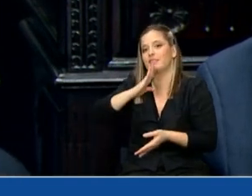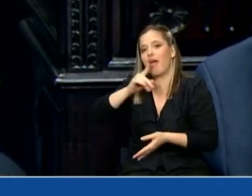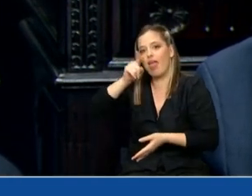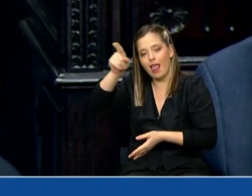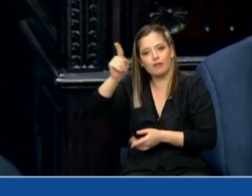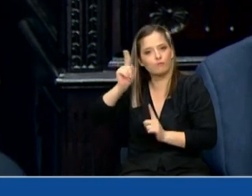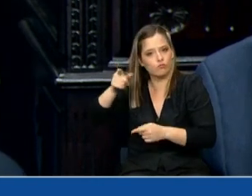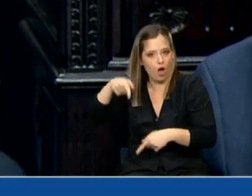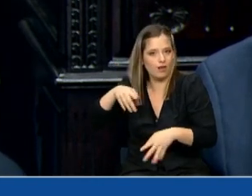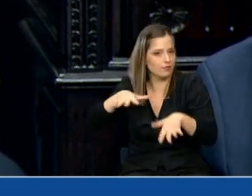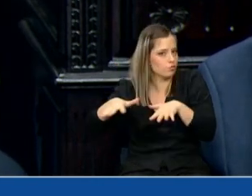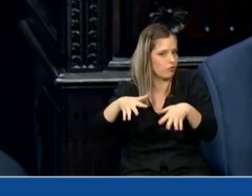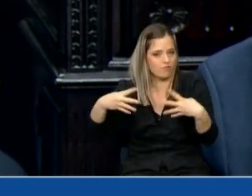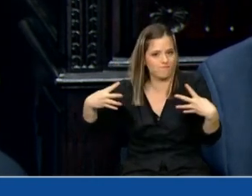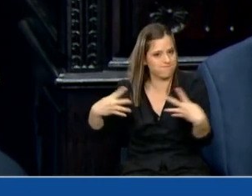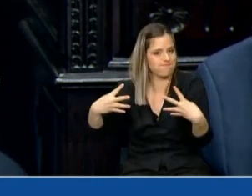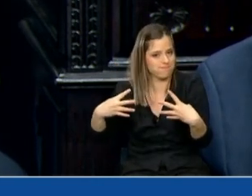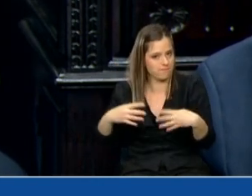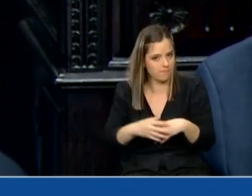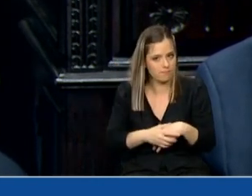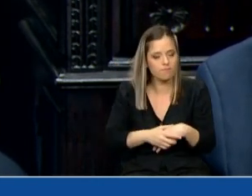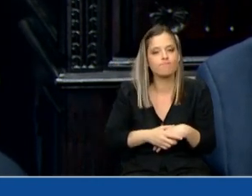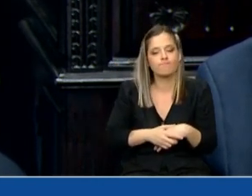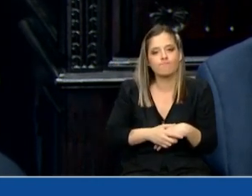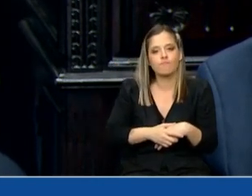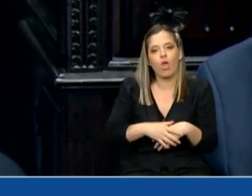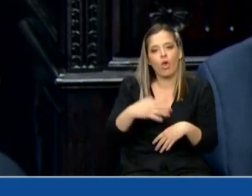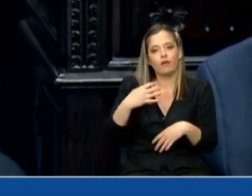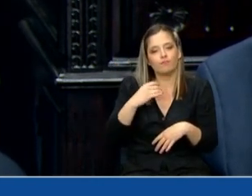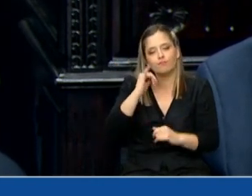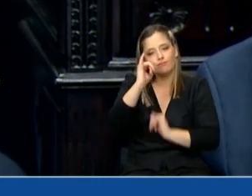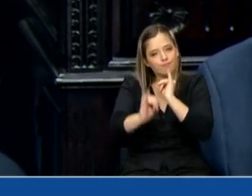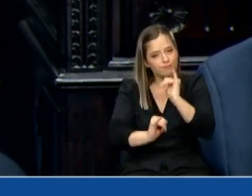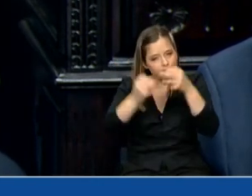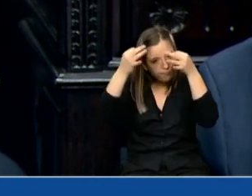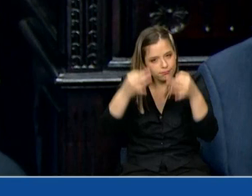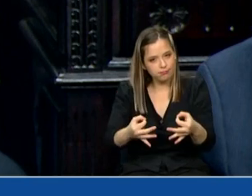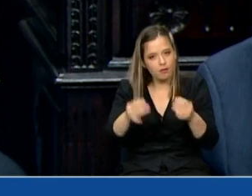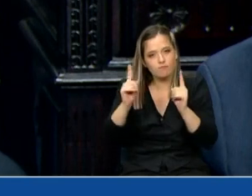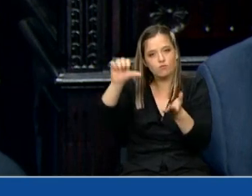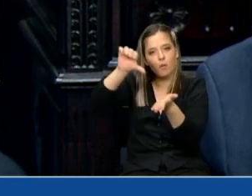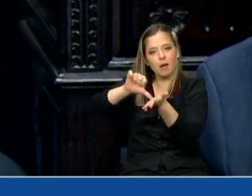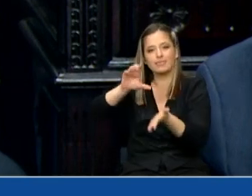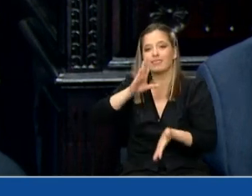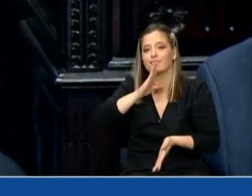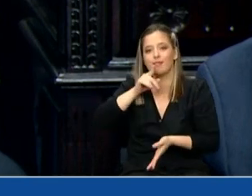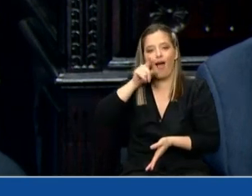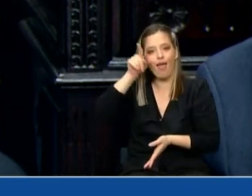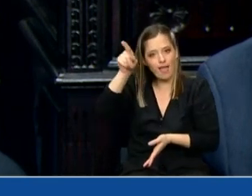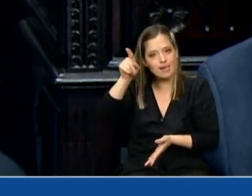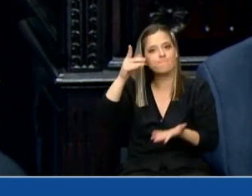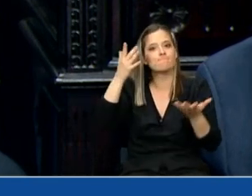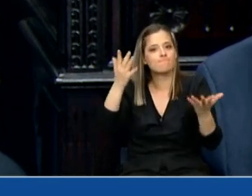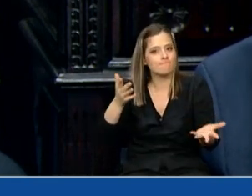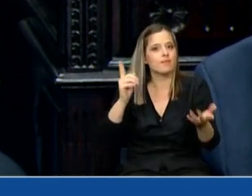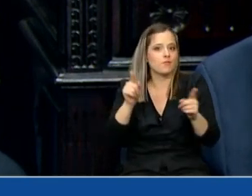ataque. Hay que ser explícito en esto. Israel empieza a defenderse tras el ataque